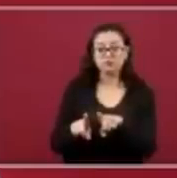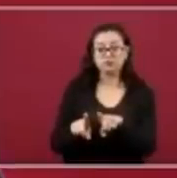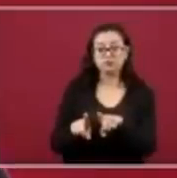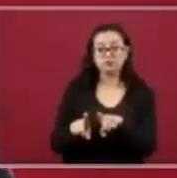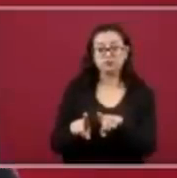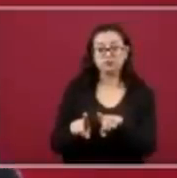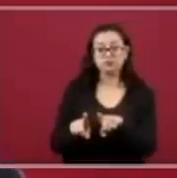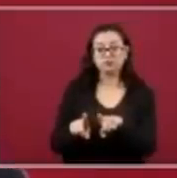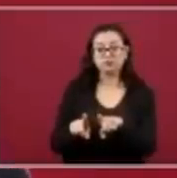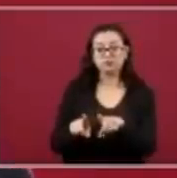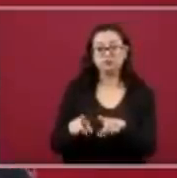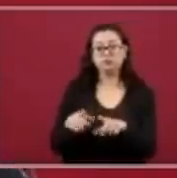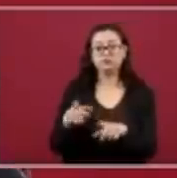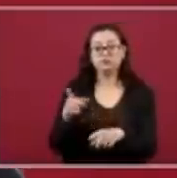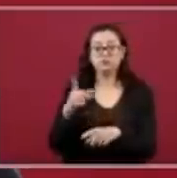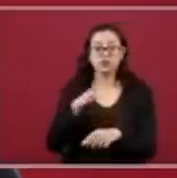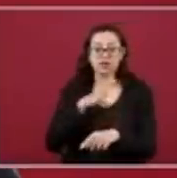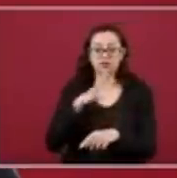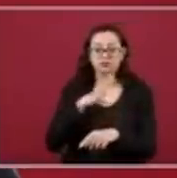existe el Instituto